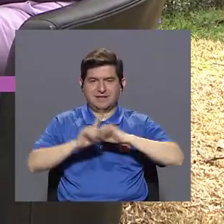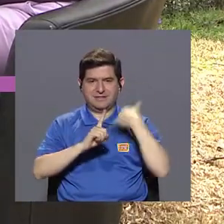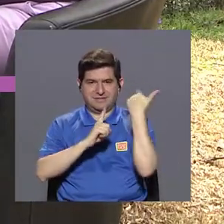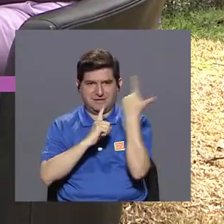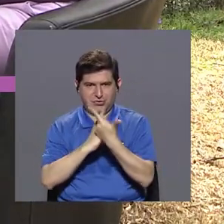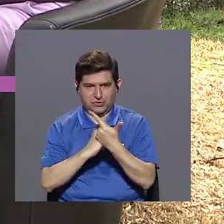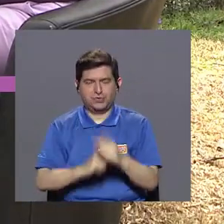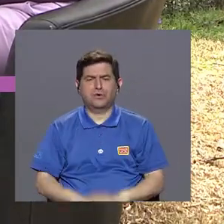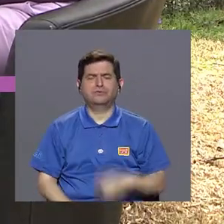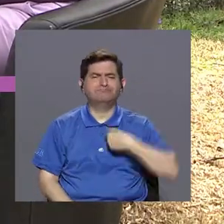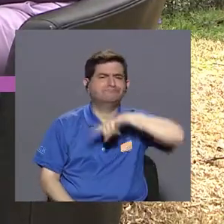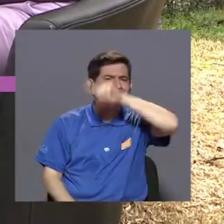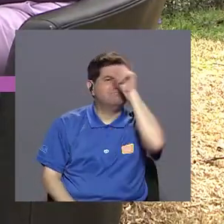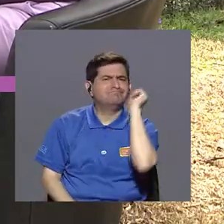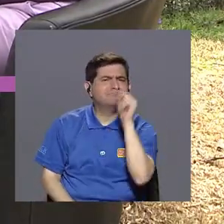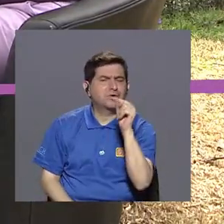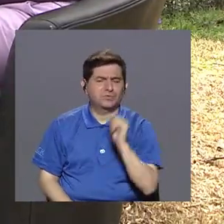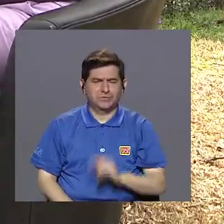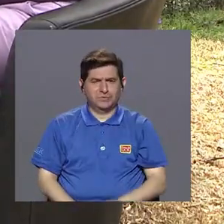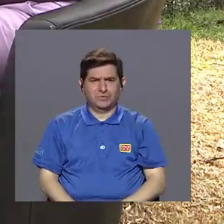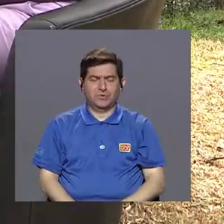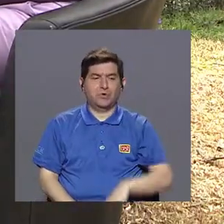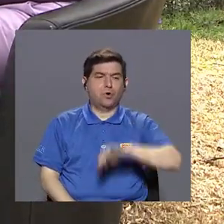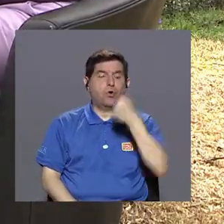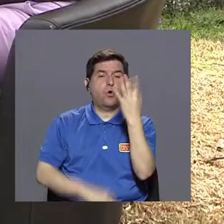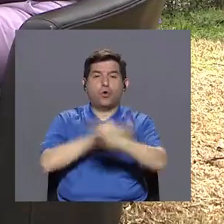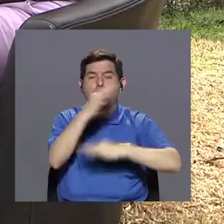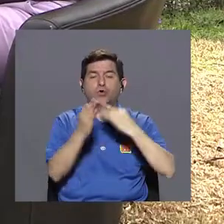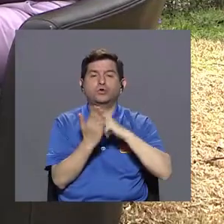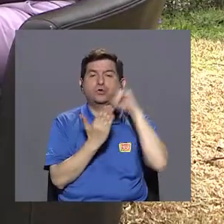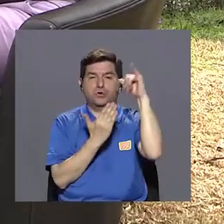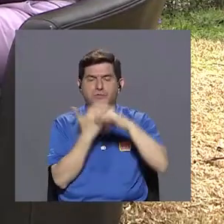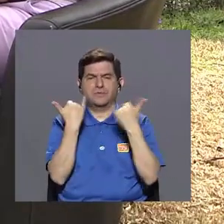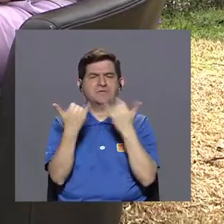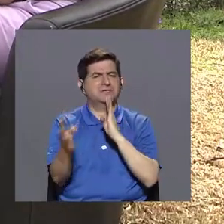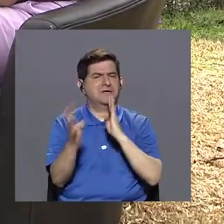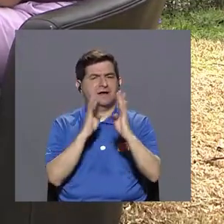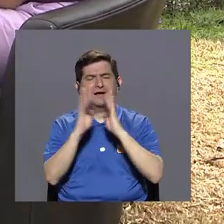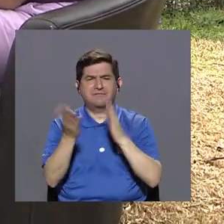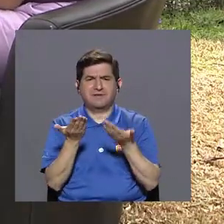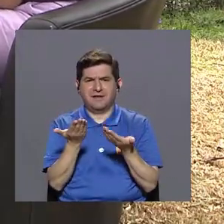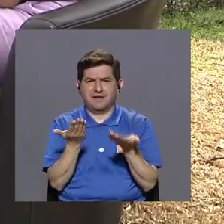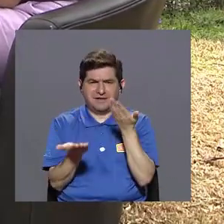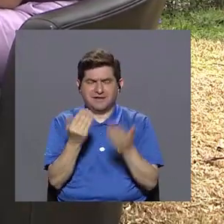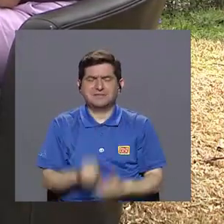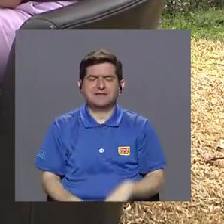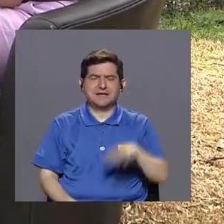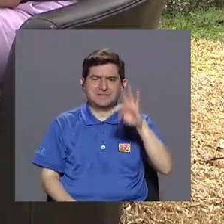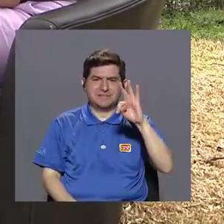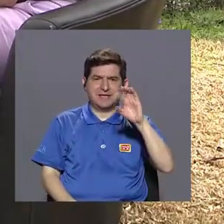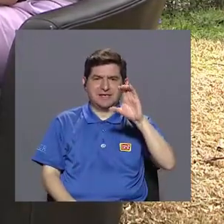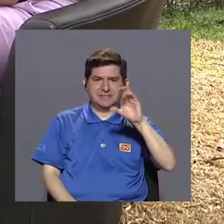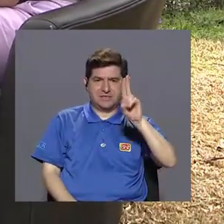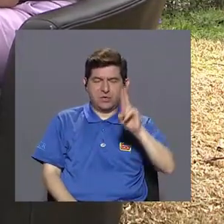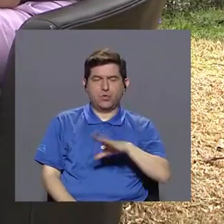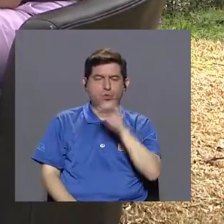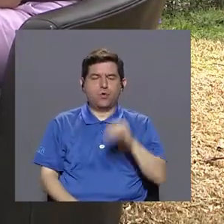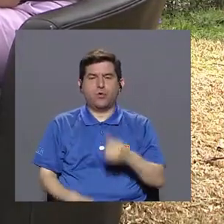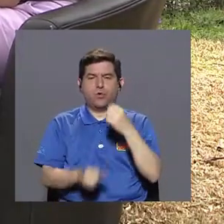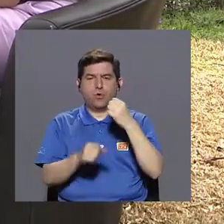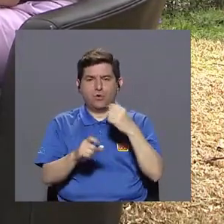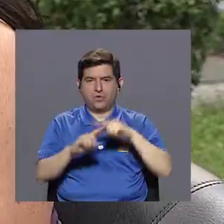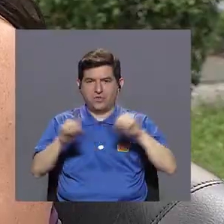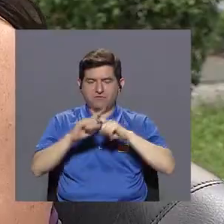acción social. Quería preguntarle también, don Maynor, acerca de otro tipo de proyectos. Ya hablamos un poquito acerca del trabajo comunal universitario, los